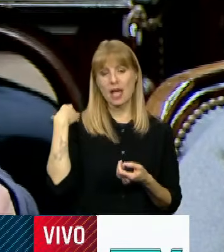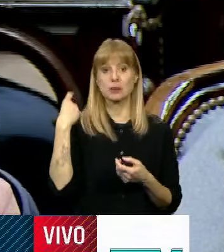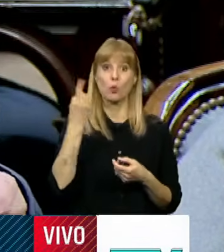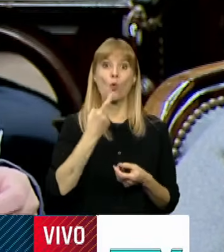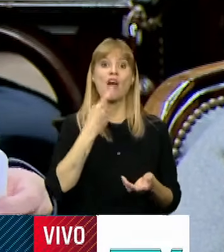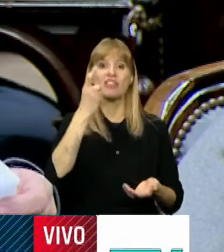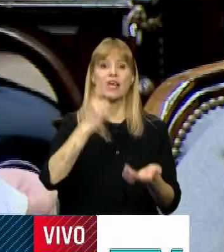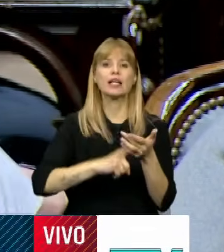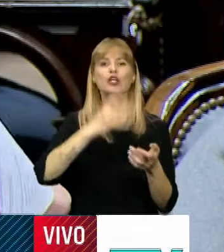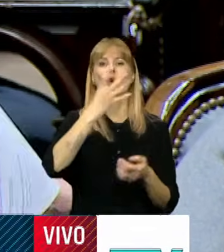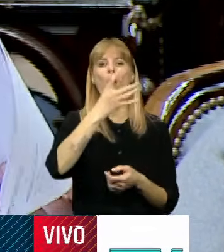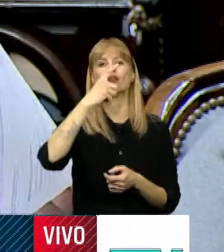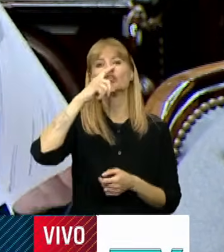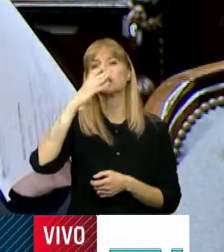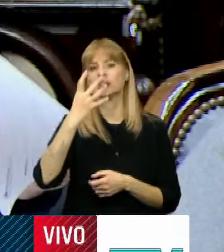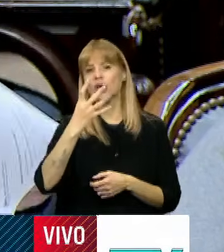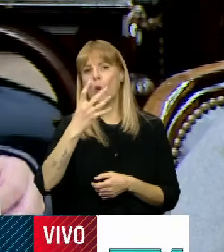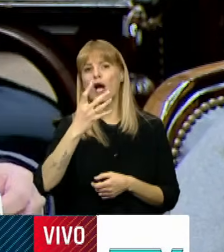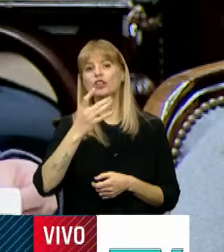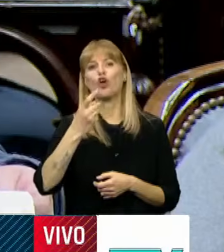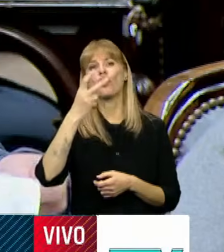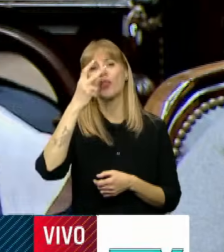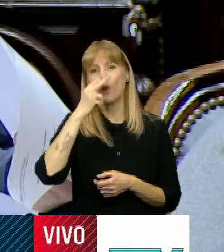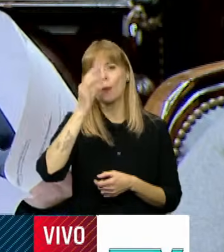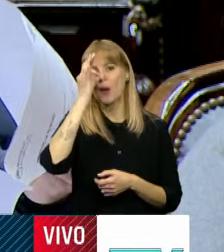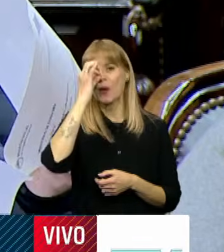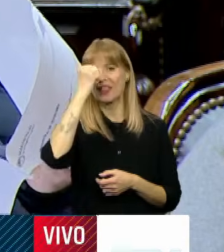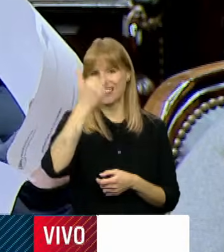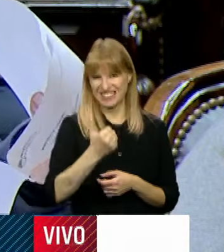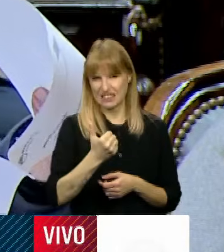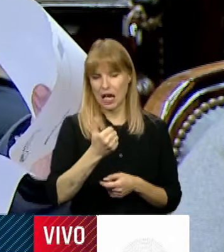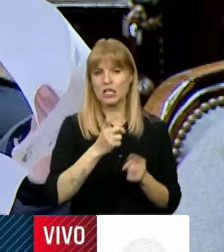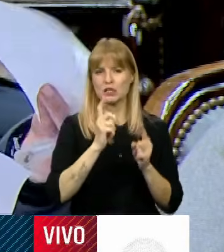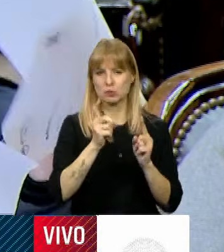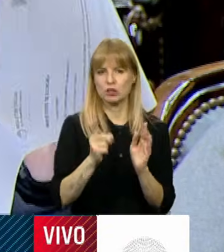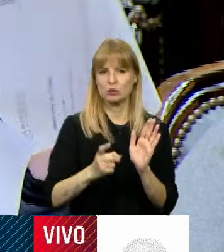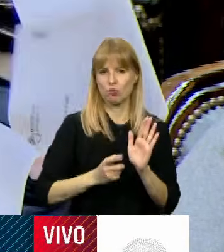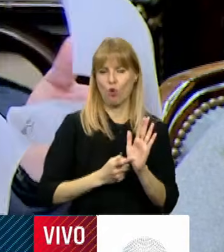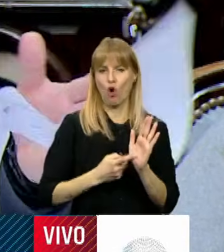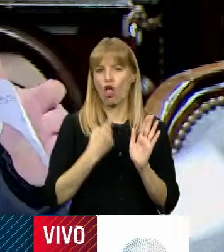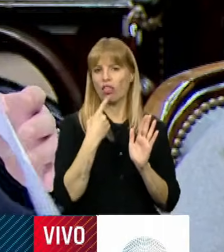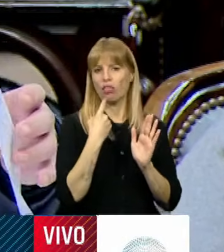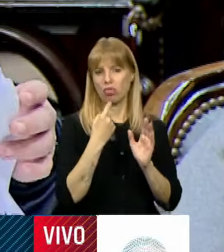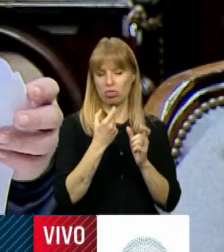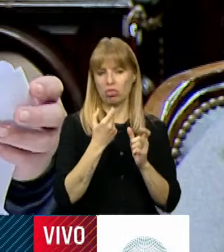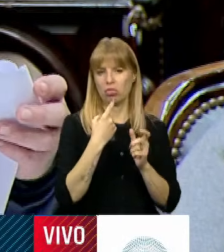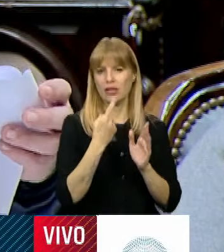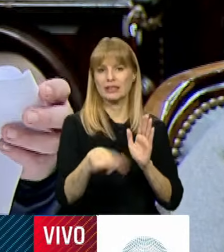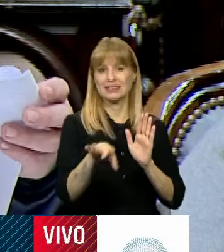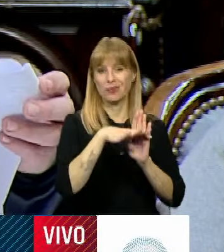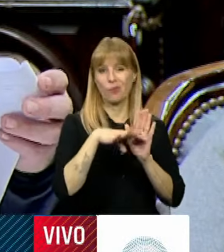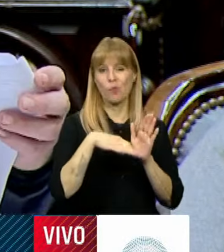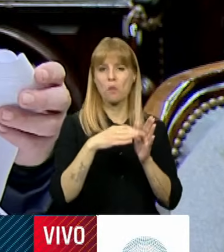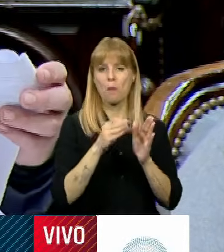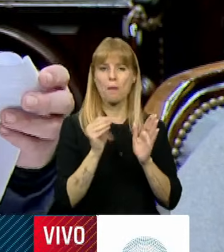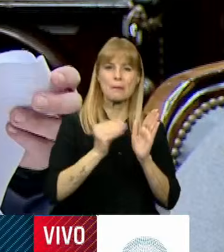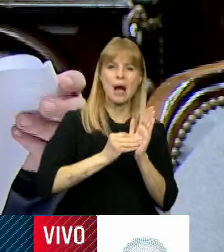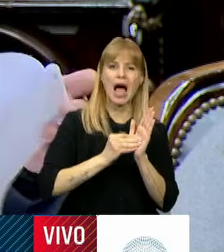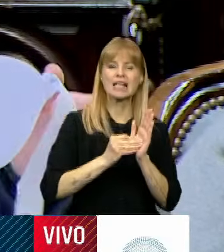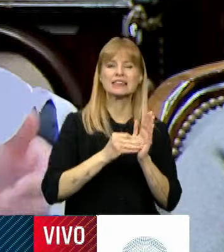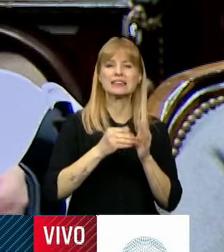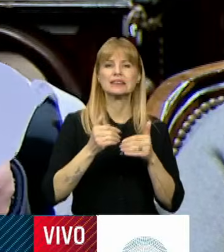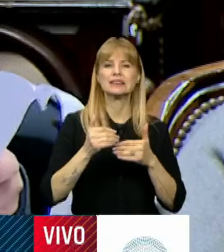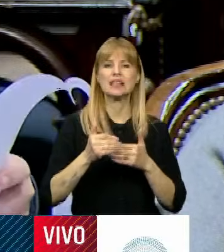decreto 474 del 2026, que amplía el sistema de adelanto